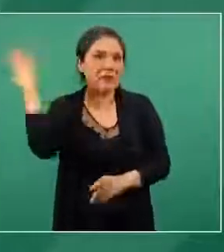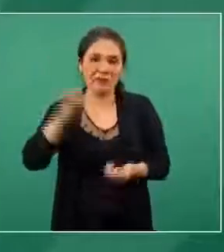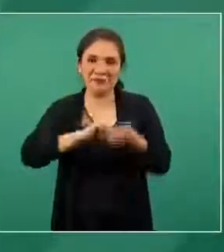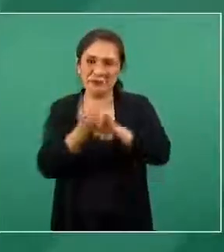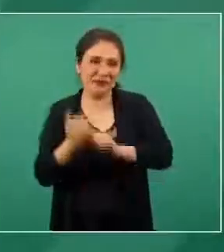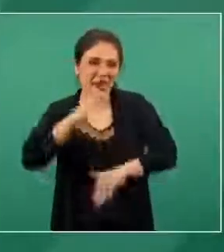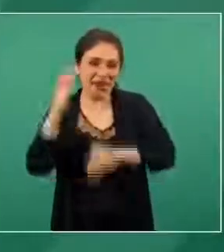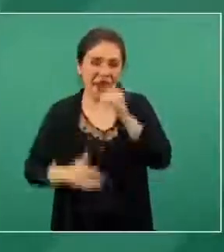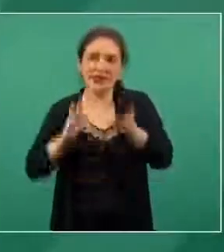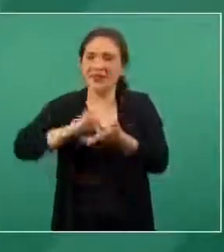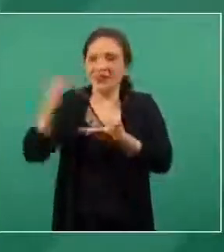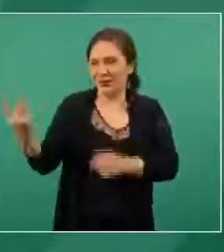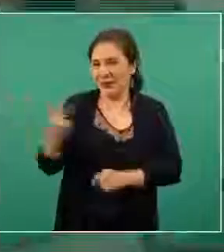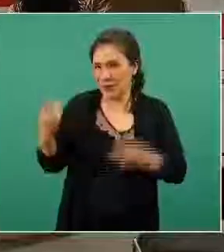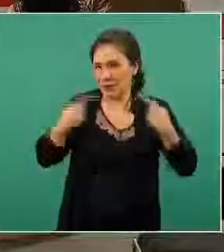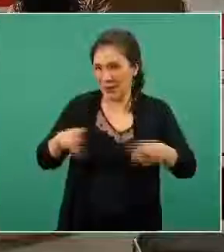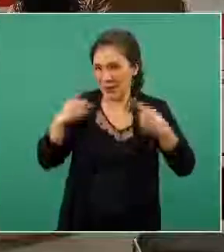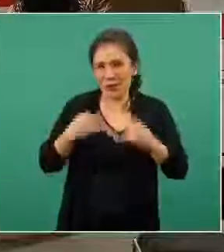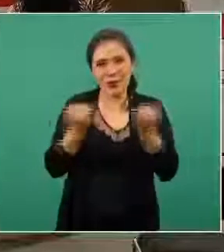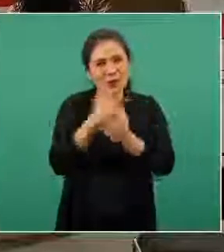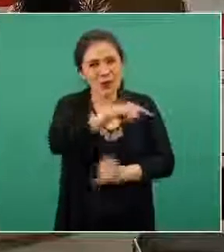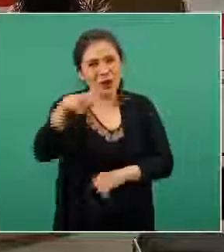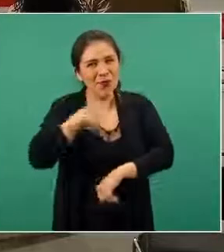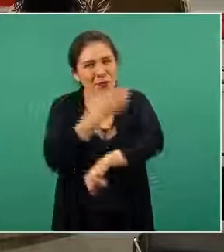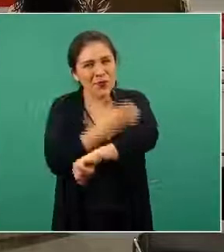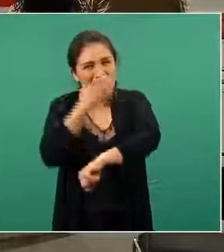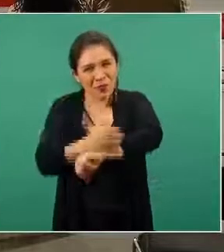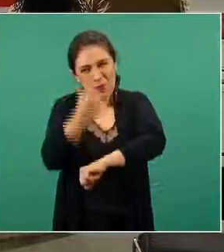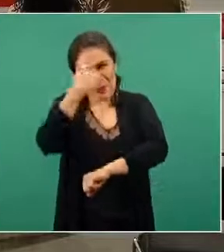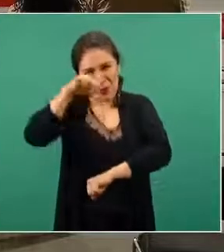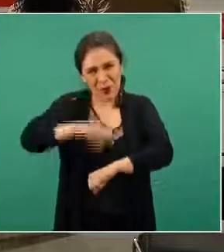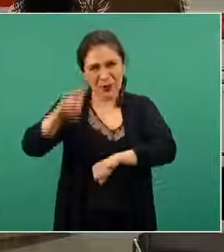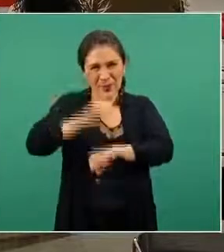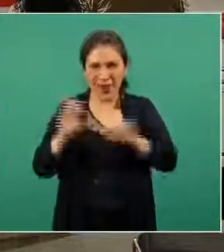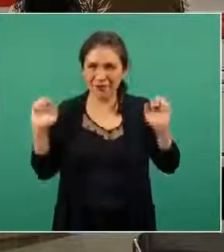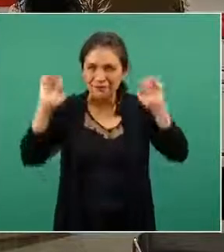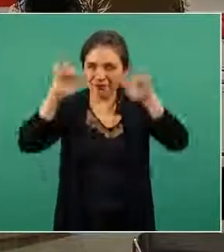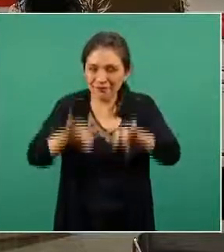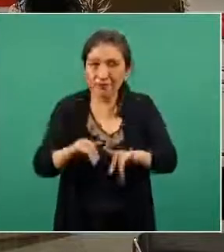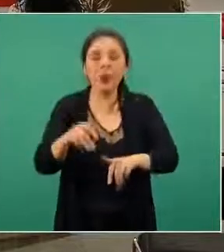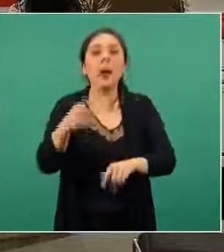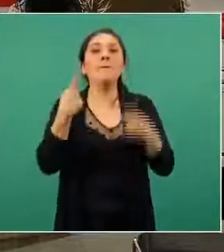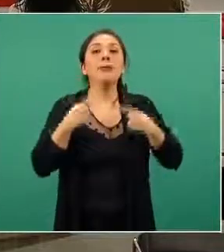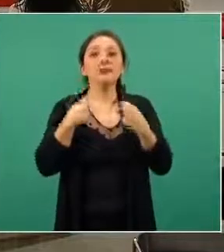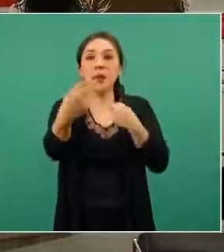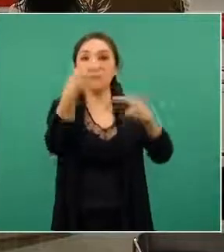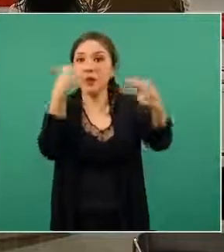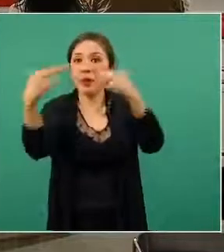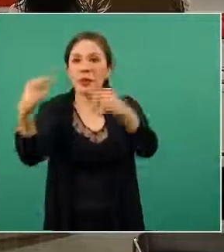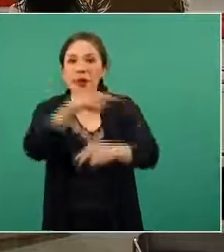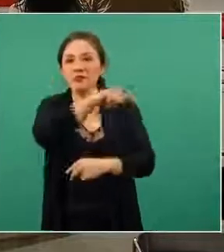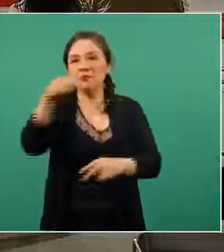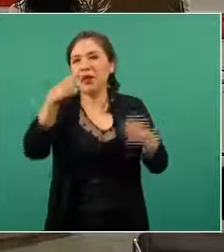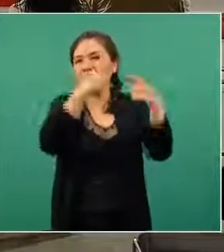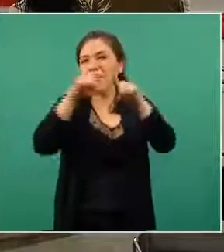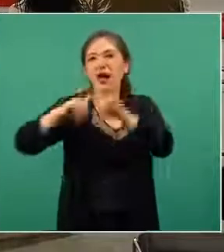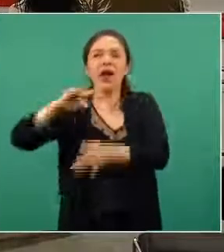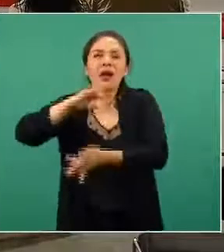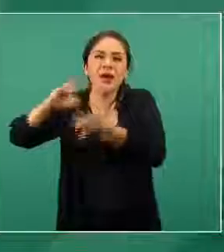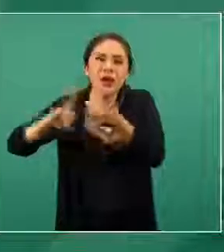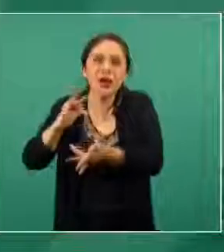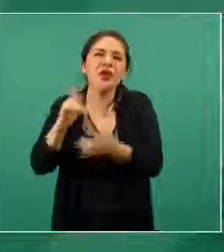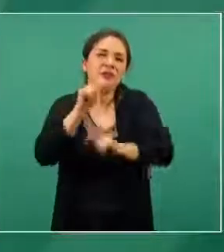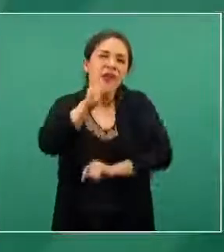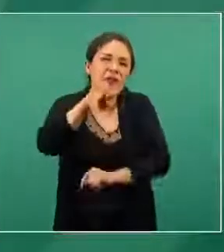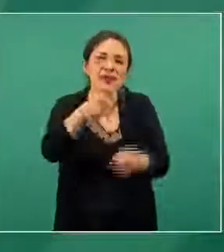Les agradecemos a nuestros ponentes y a todos nuestros compañeras y compañeras que estuvieron aquí, a todos los que nos visualizan desde las diversas plataformas